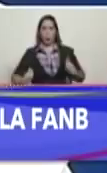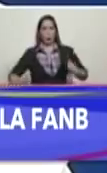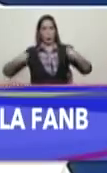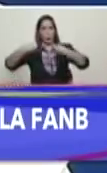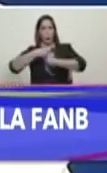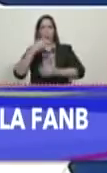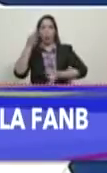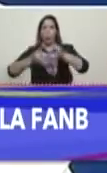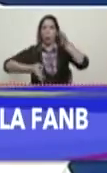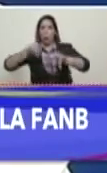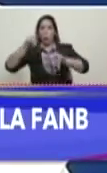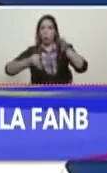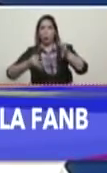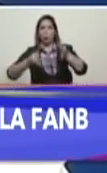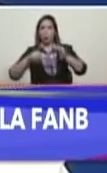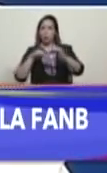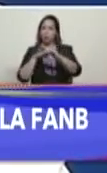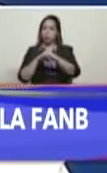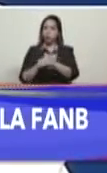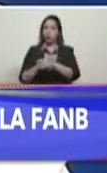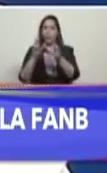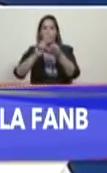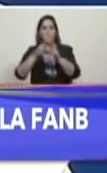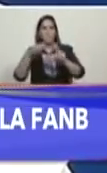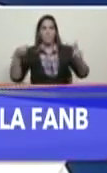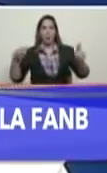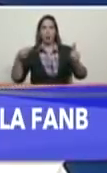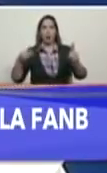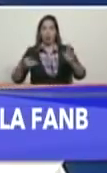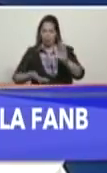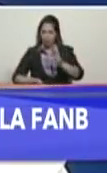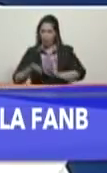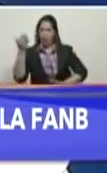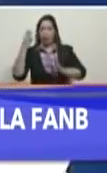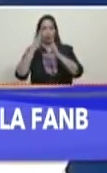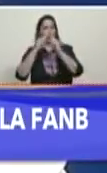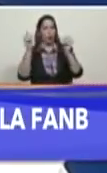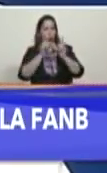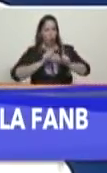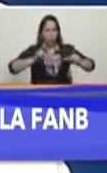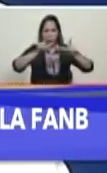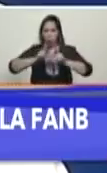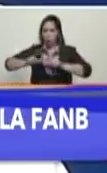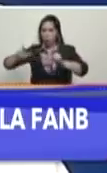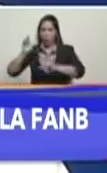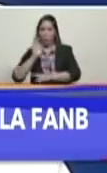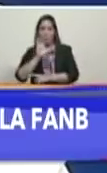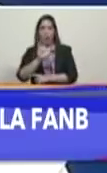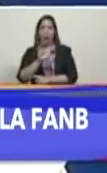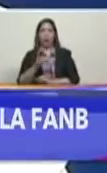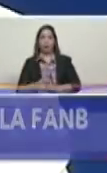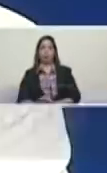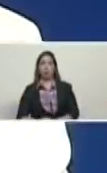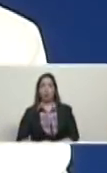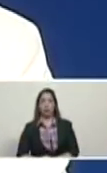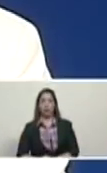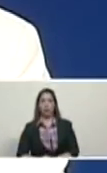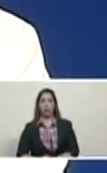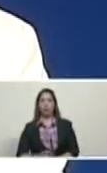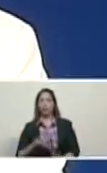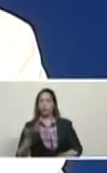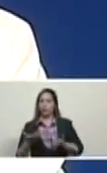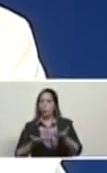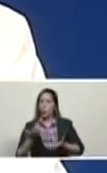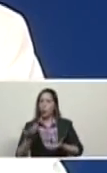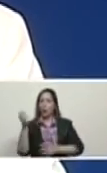justicia, calzarnos los pies con la paz para llevarla a todos los rincones de la patria, tomar el escudo de la fe para